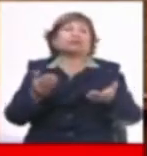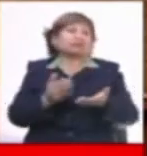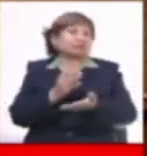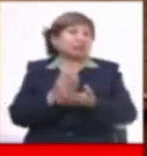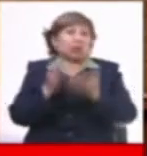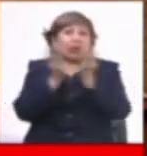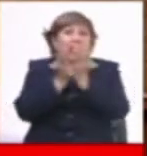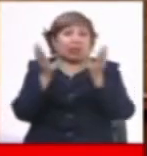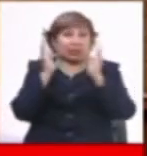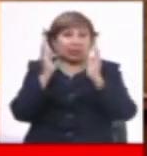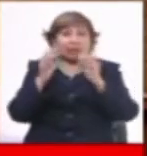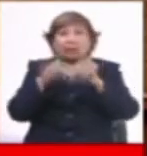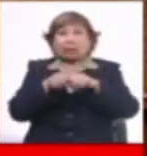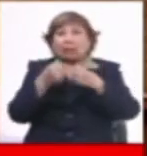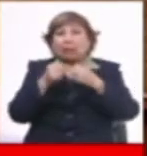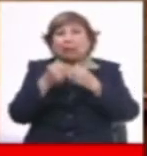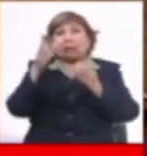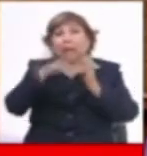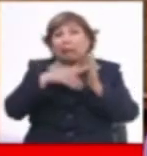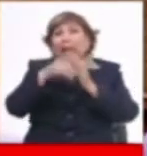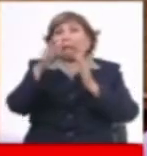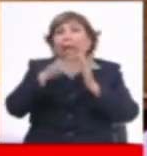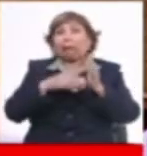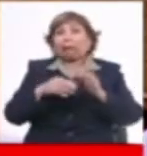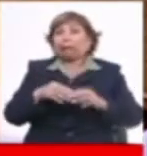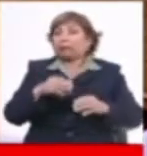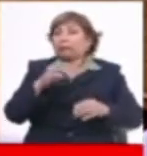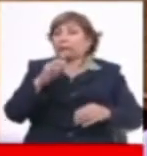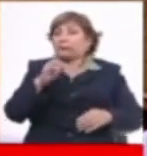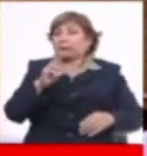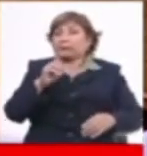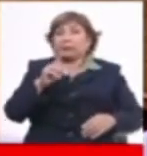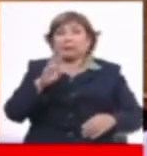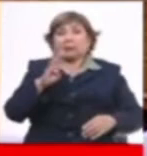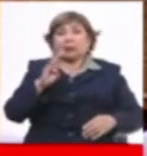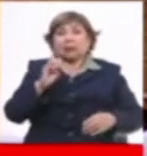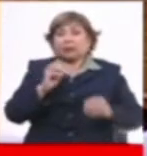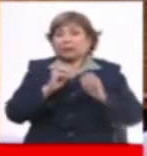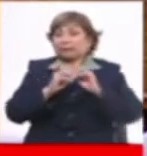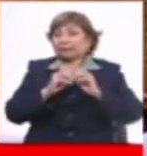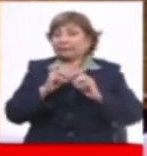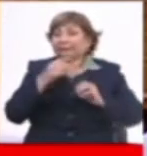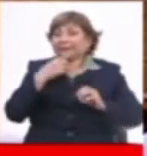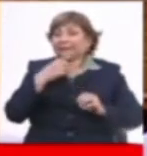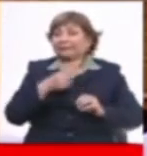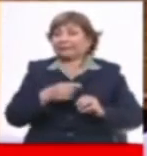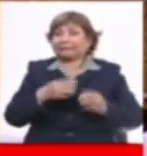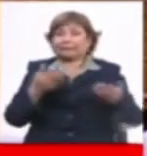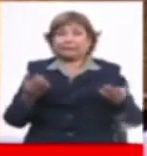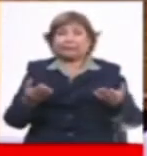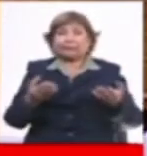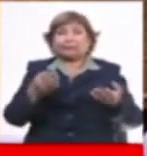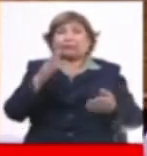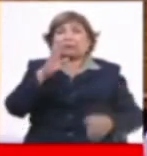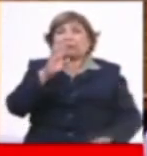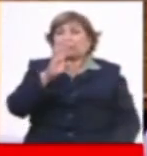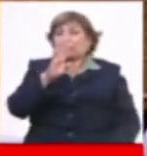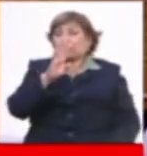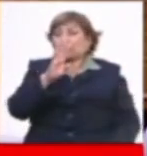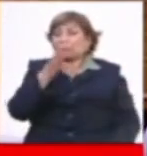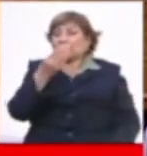hay un error en el tema de el proyecto 2140 señor premier hay que rectificarlo porque estamos en el proyecto